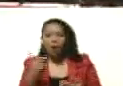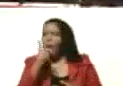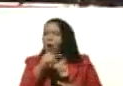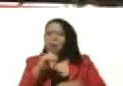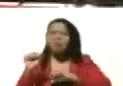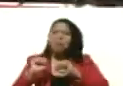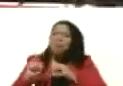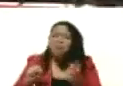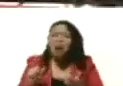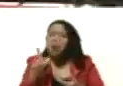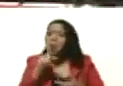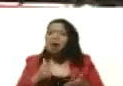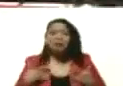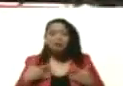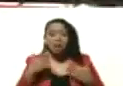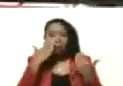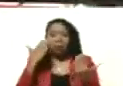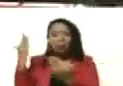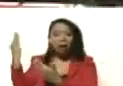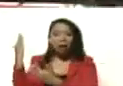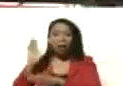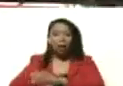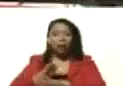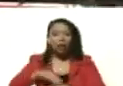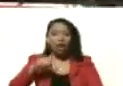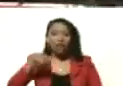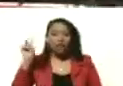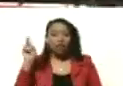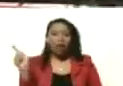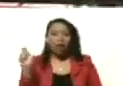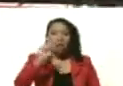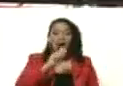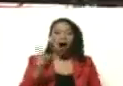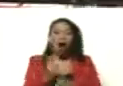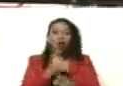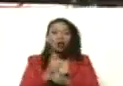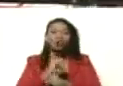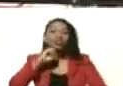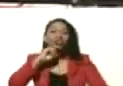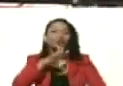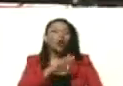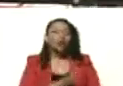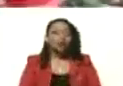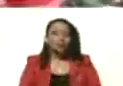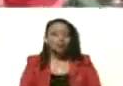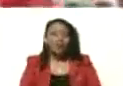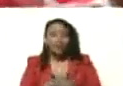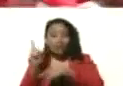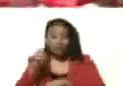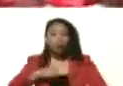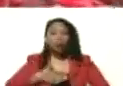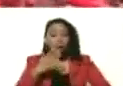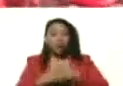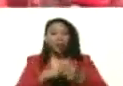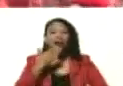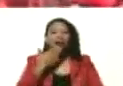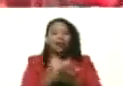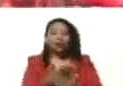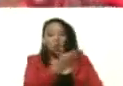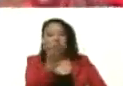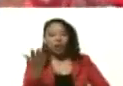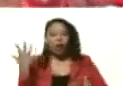movilización, no hay emoción. Miren, lo que ocurrió aquí en Venezuela en el mes de agosto es histórico. Y eso fue posible gracias a ustedes,